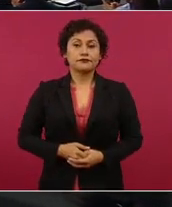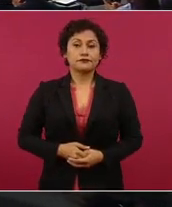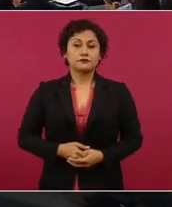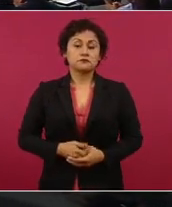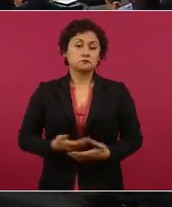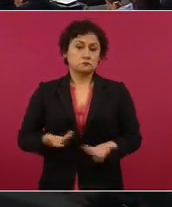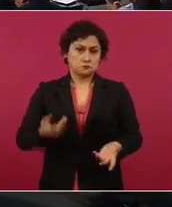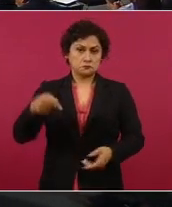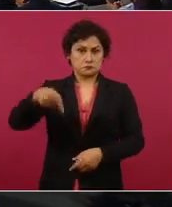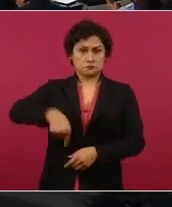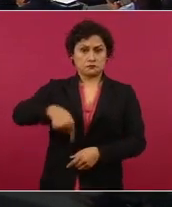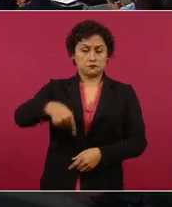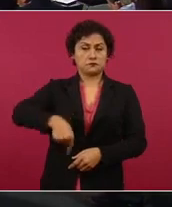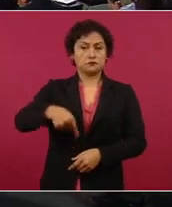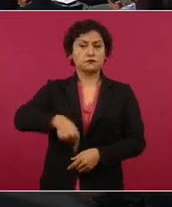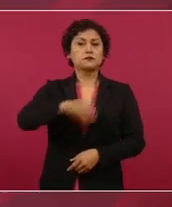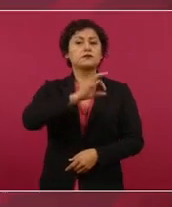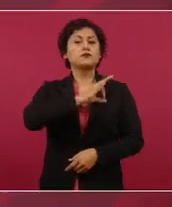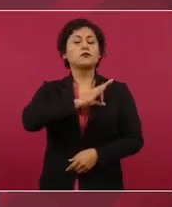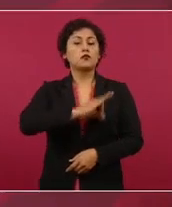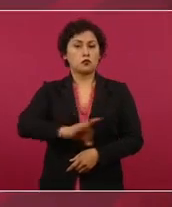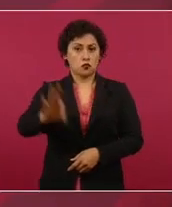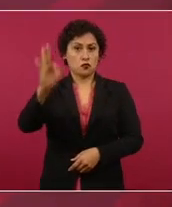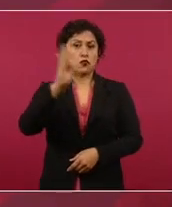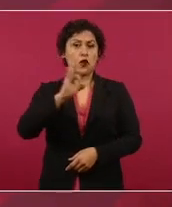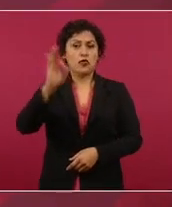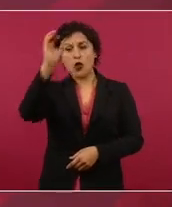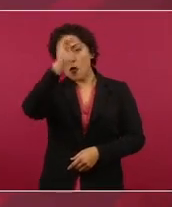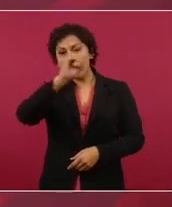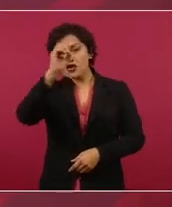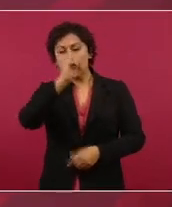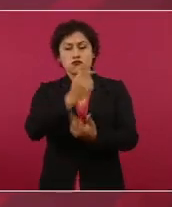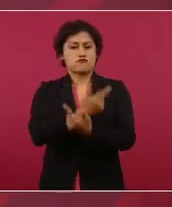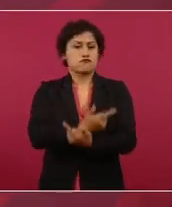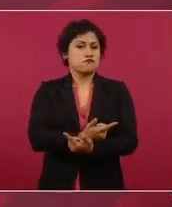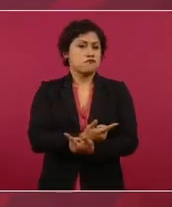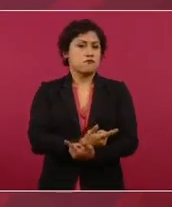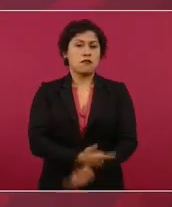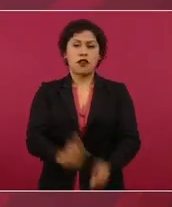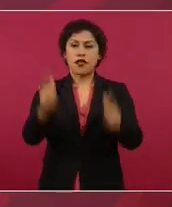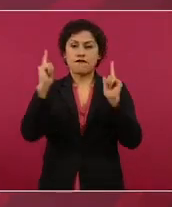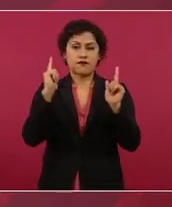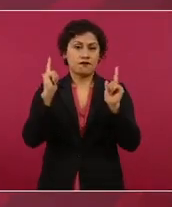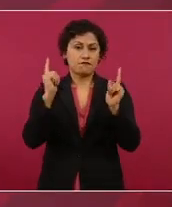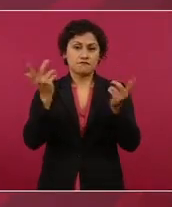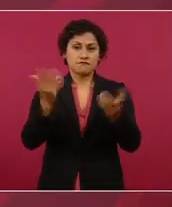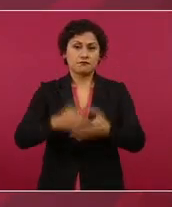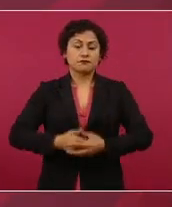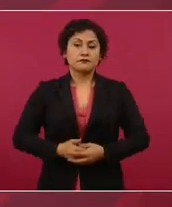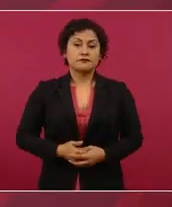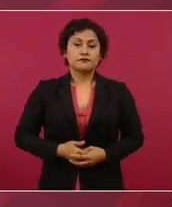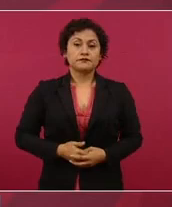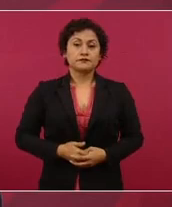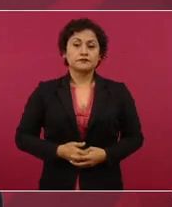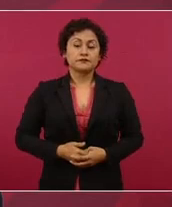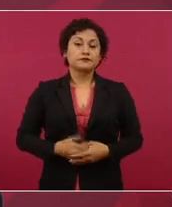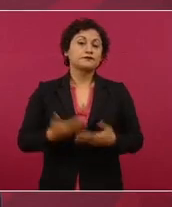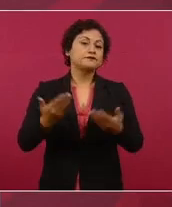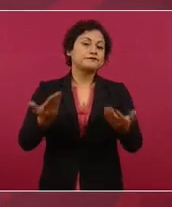se puede dar cualquier opinión sin que sea